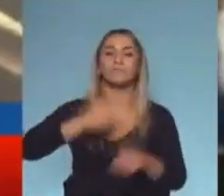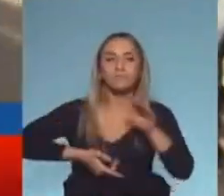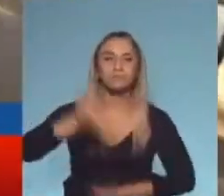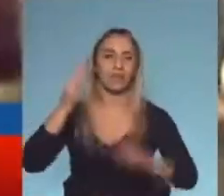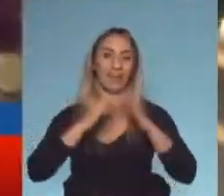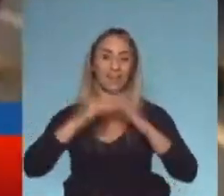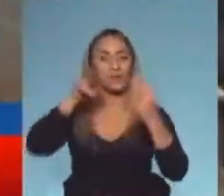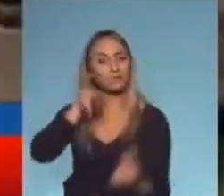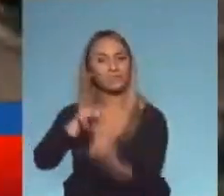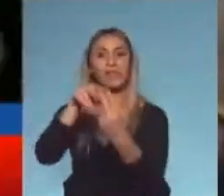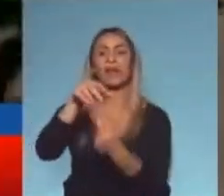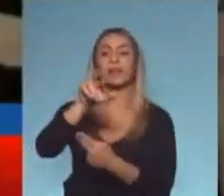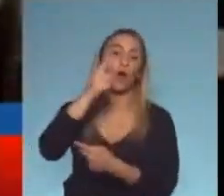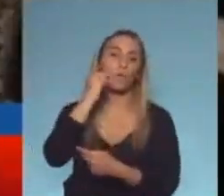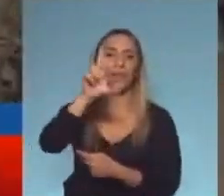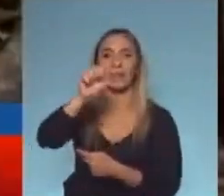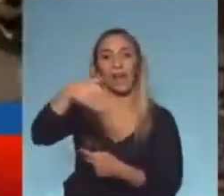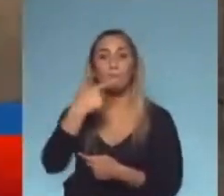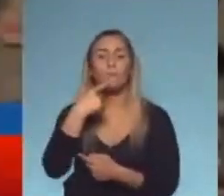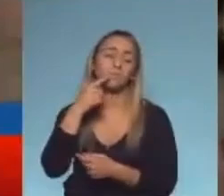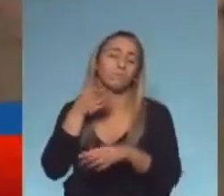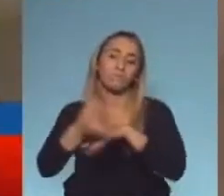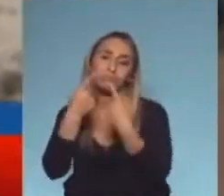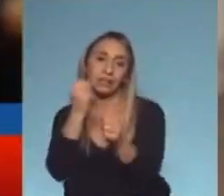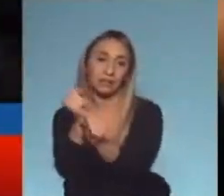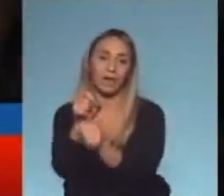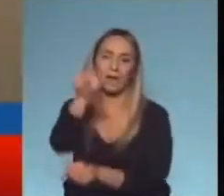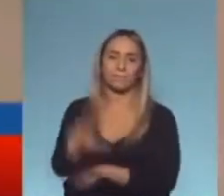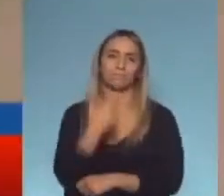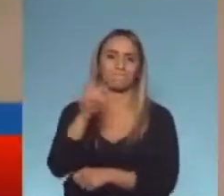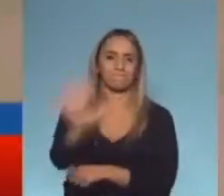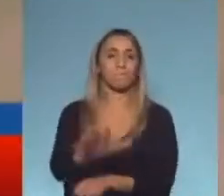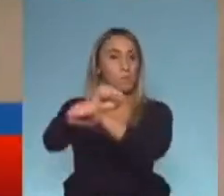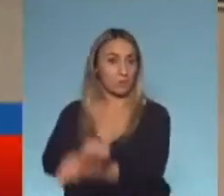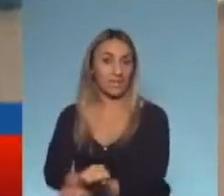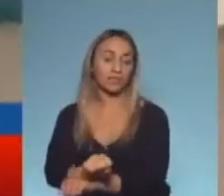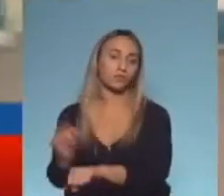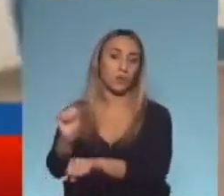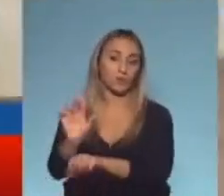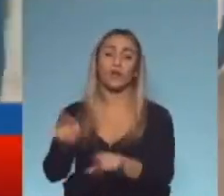todo lleva a que nos pasen estas cosas. Nos dieron la respuesta del ministerio